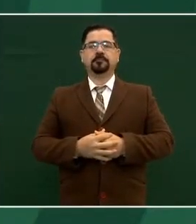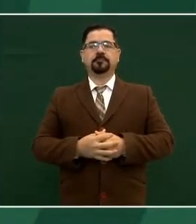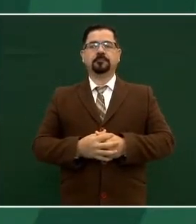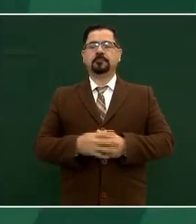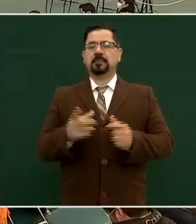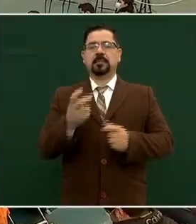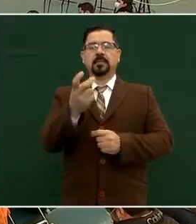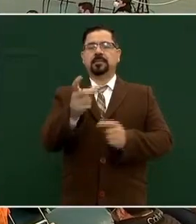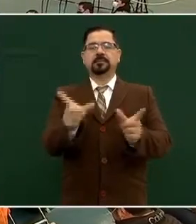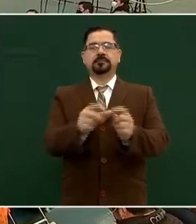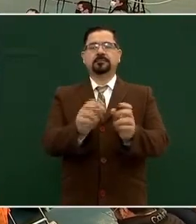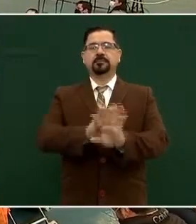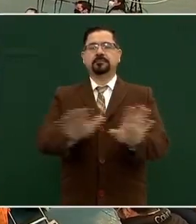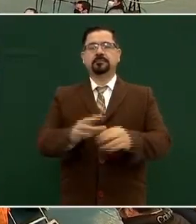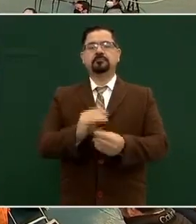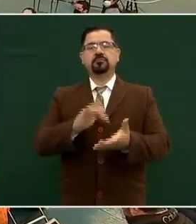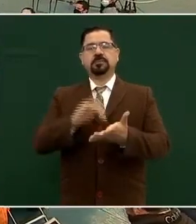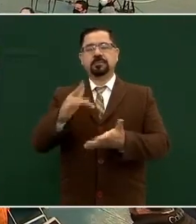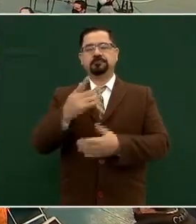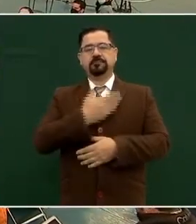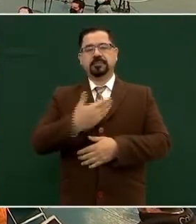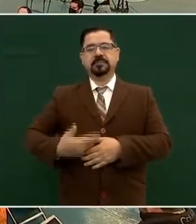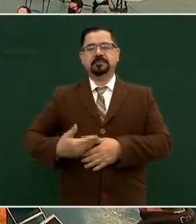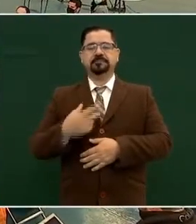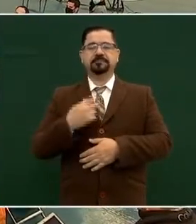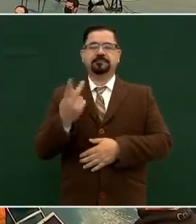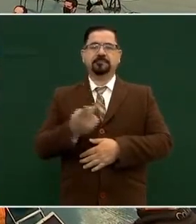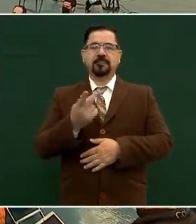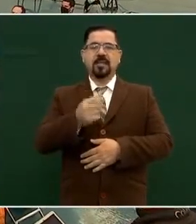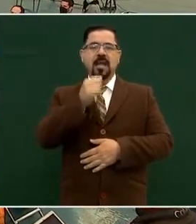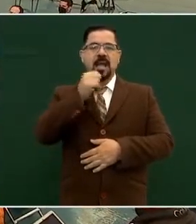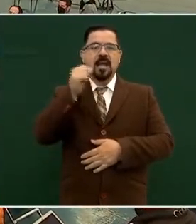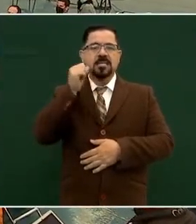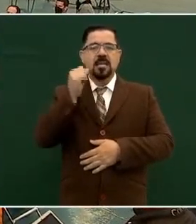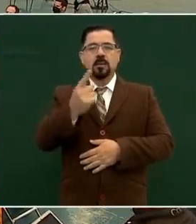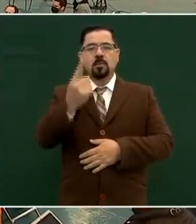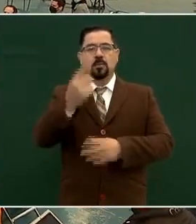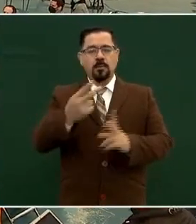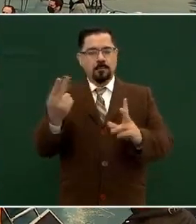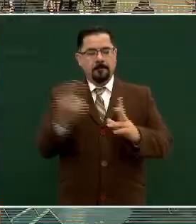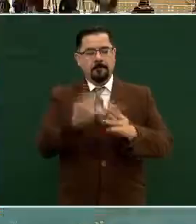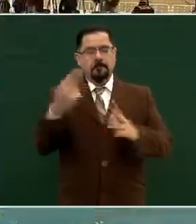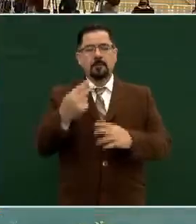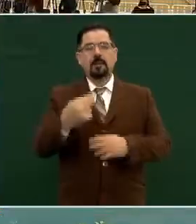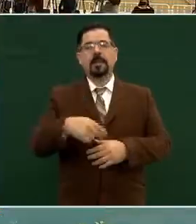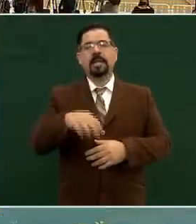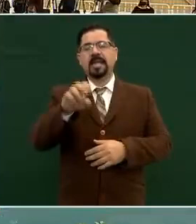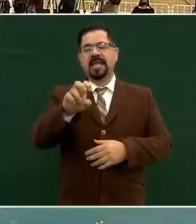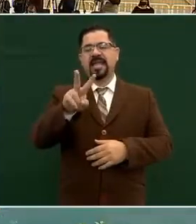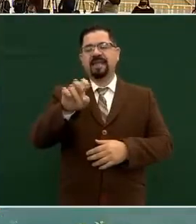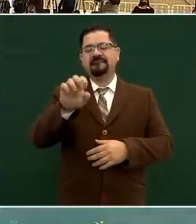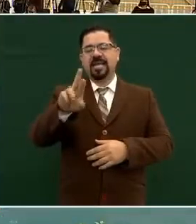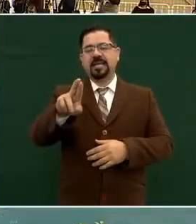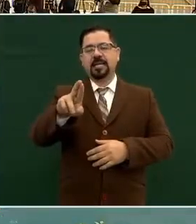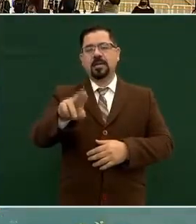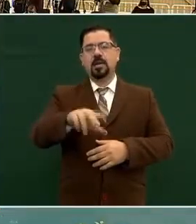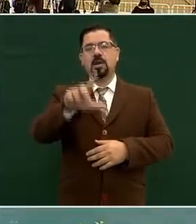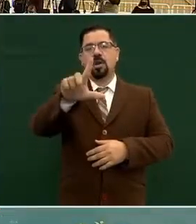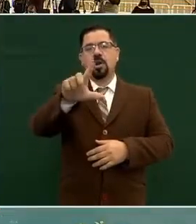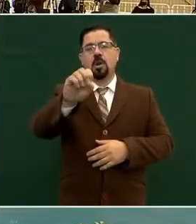Es todo. Gracias, presidente. Y preguntarle, ayer fue asesinado Eber López en Oaxaca,